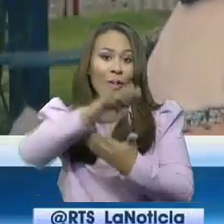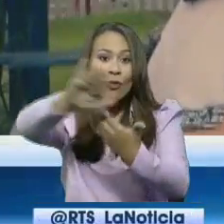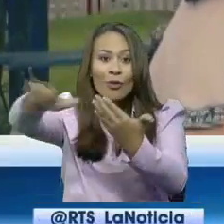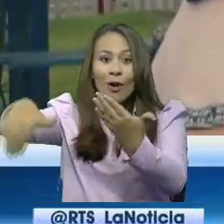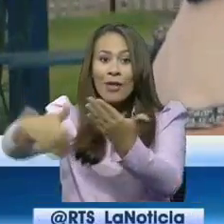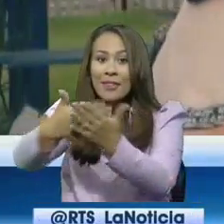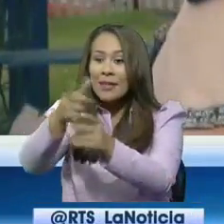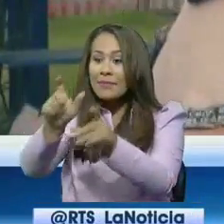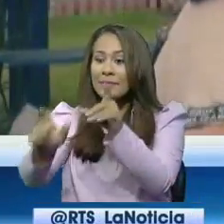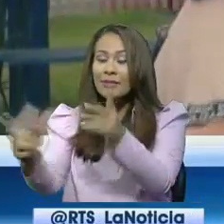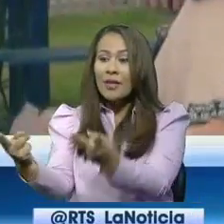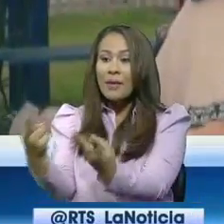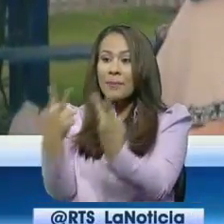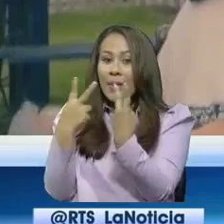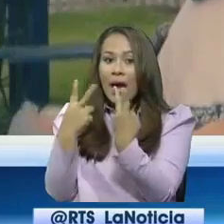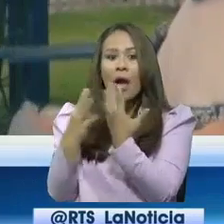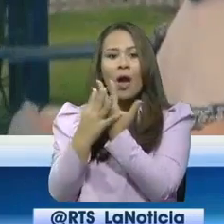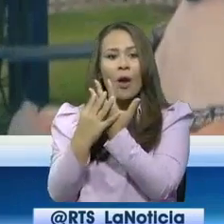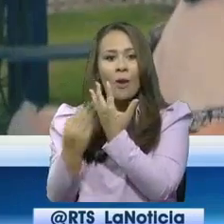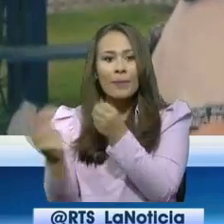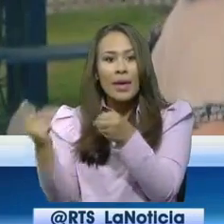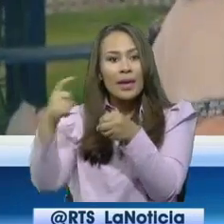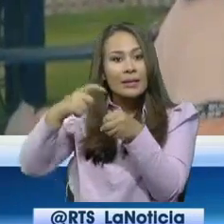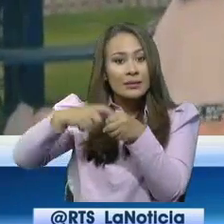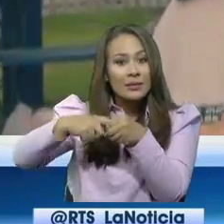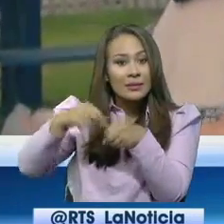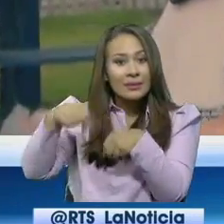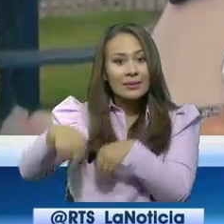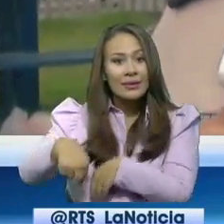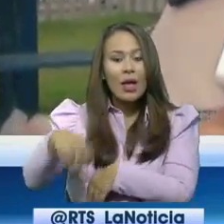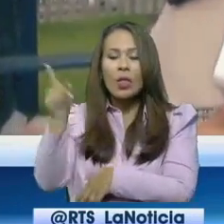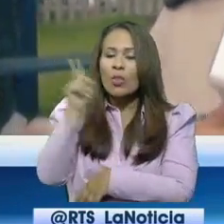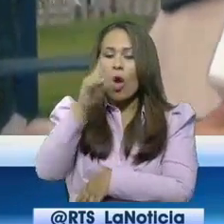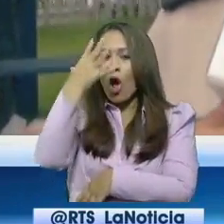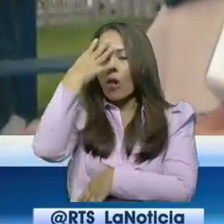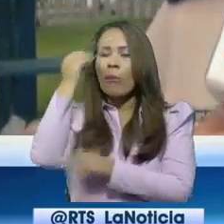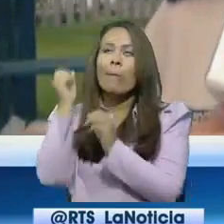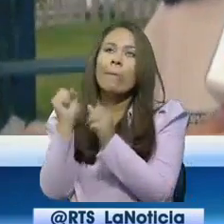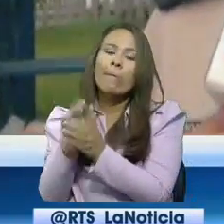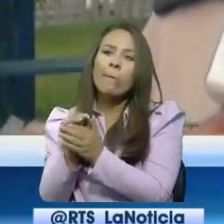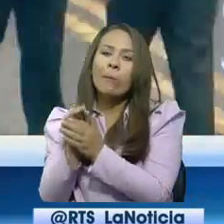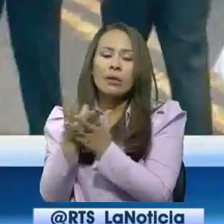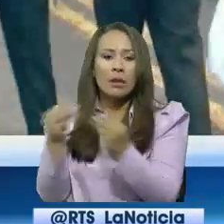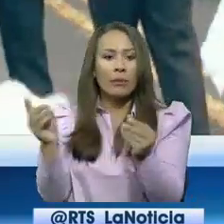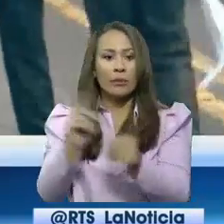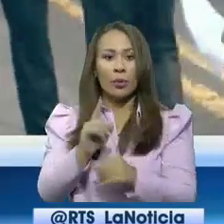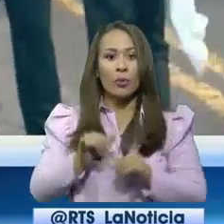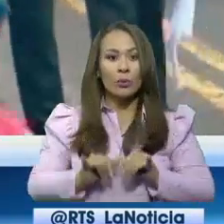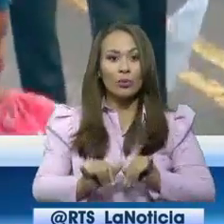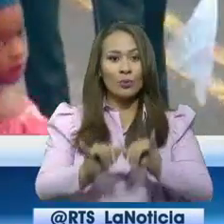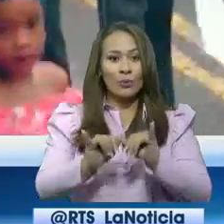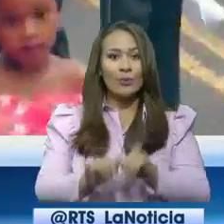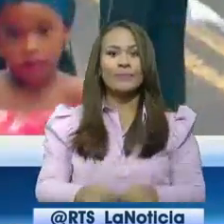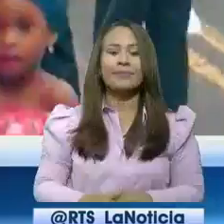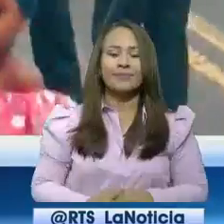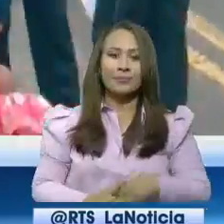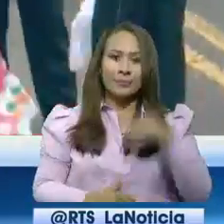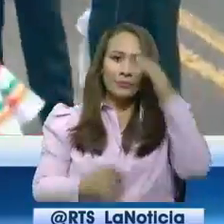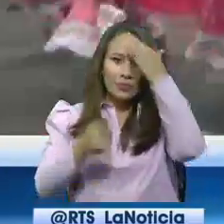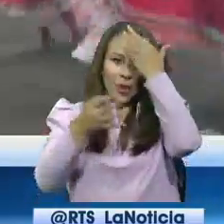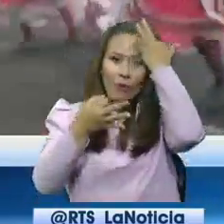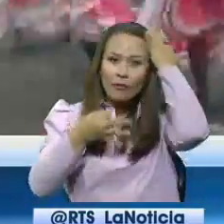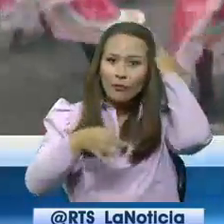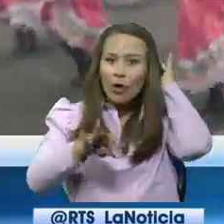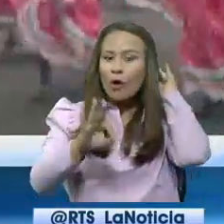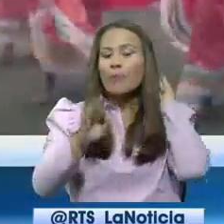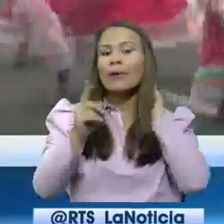siguen ingresando a la institución no la dejen morir y continúe. Debido a la modalidad de su trabajo,